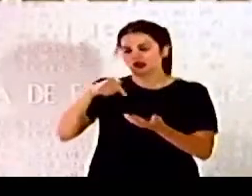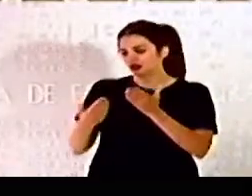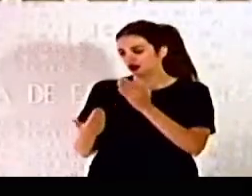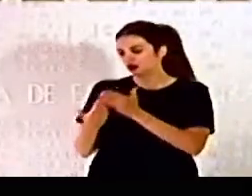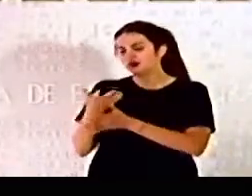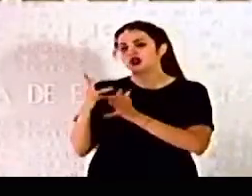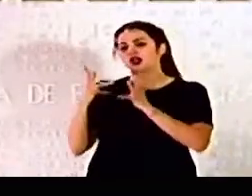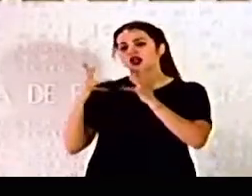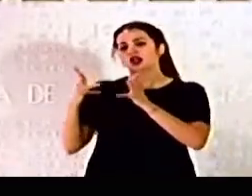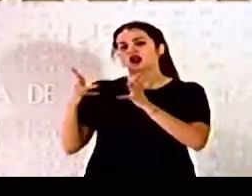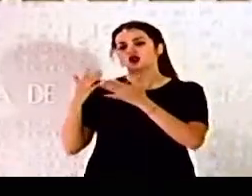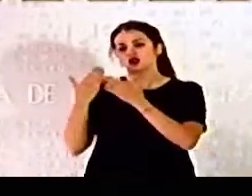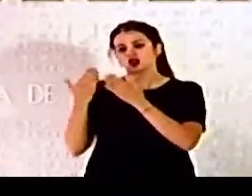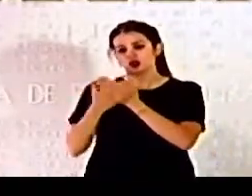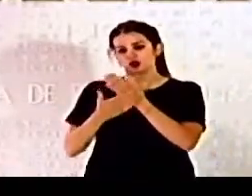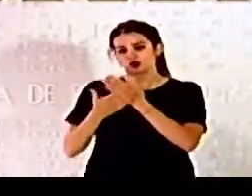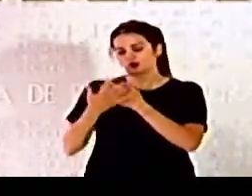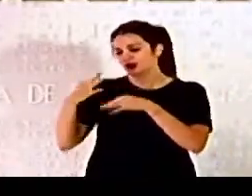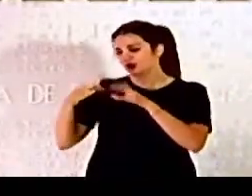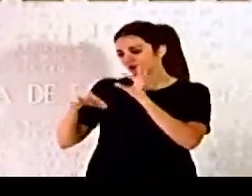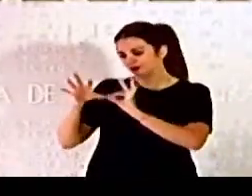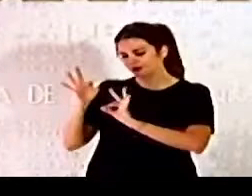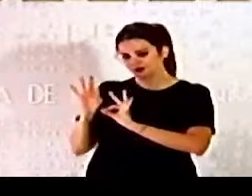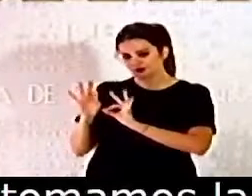en Consejo de Gobierno.